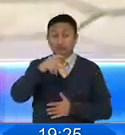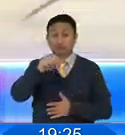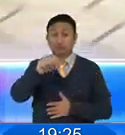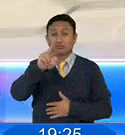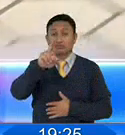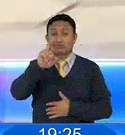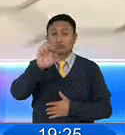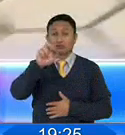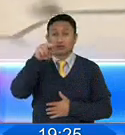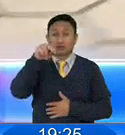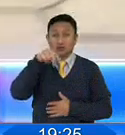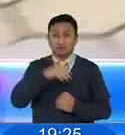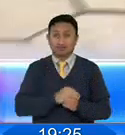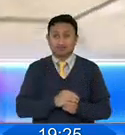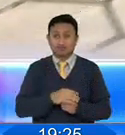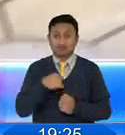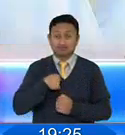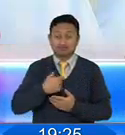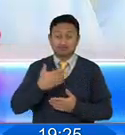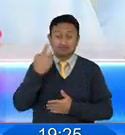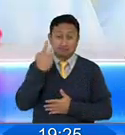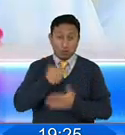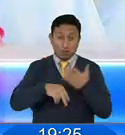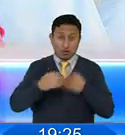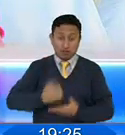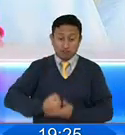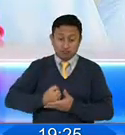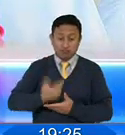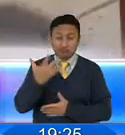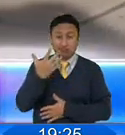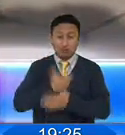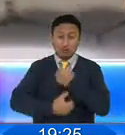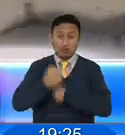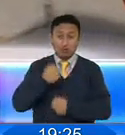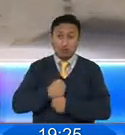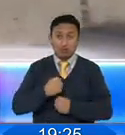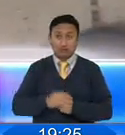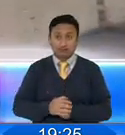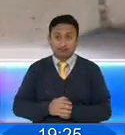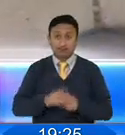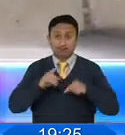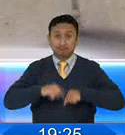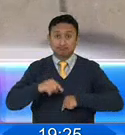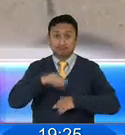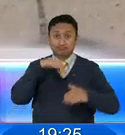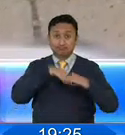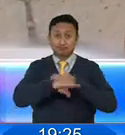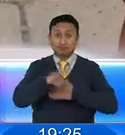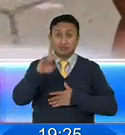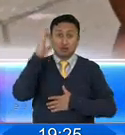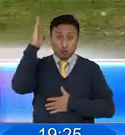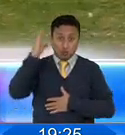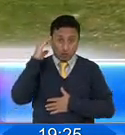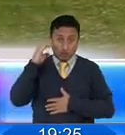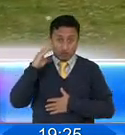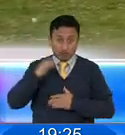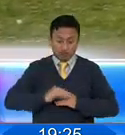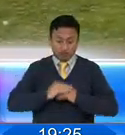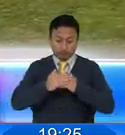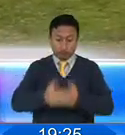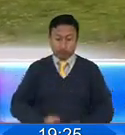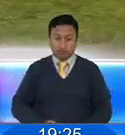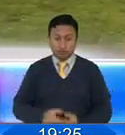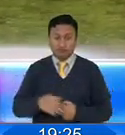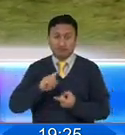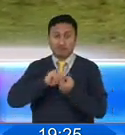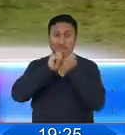lleva a su pequeña hija en brazos está presa desde hace cinco años se quedó embarazada en la cárcel de tulcán y fue entonces cuando la